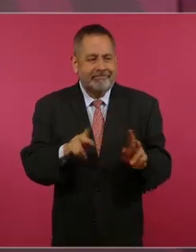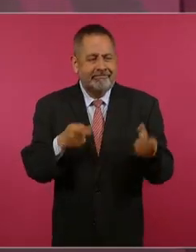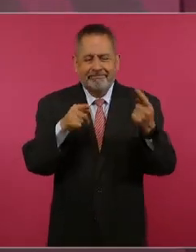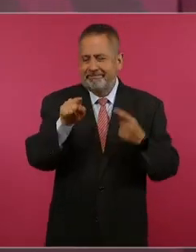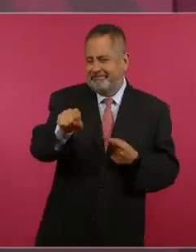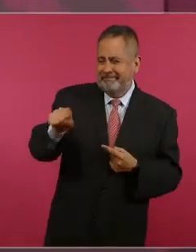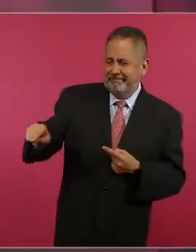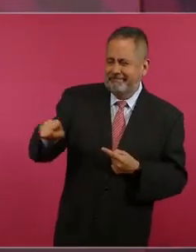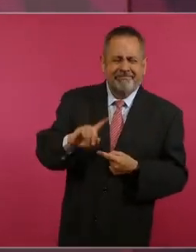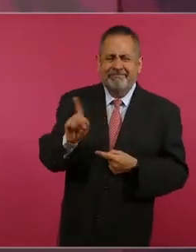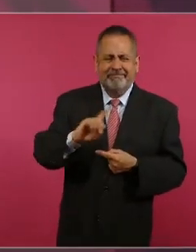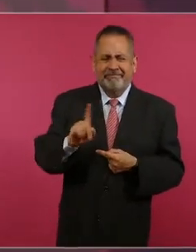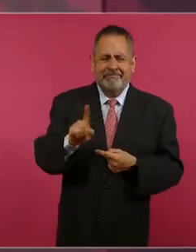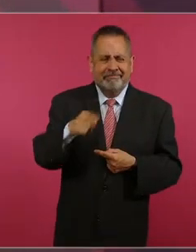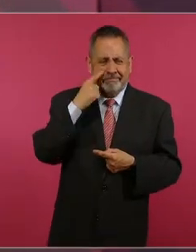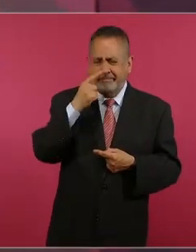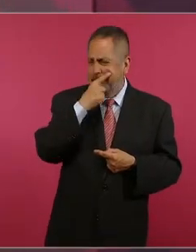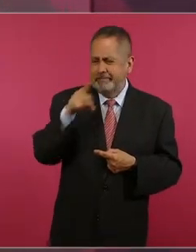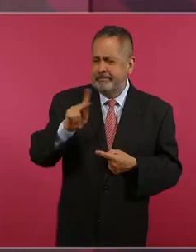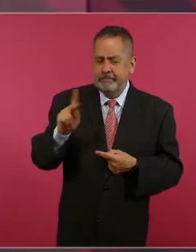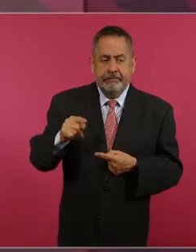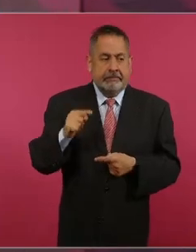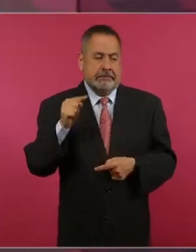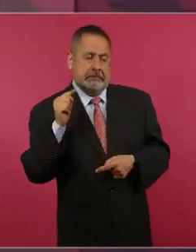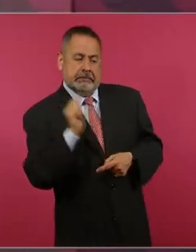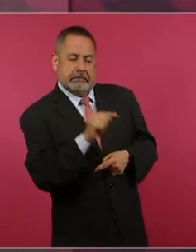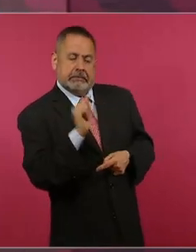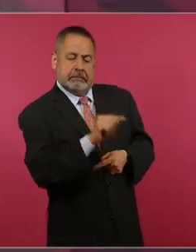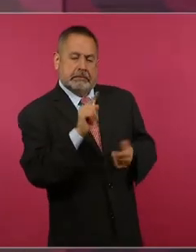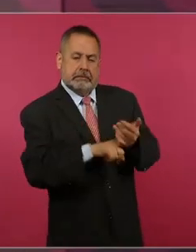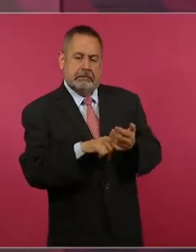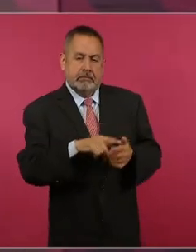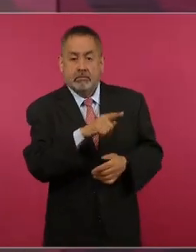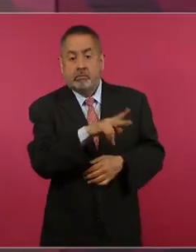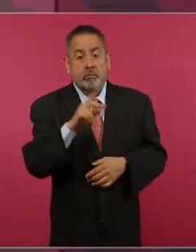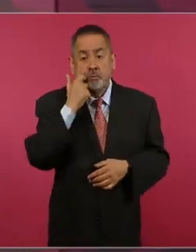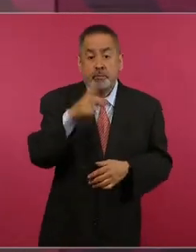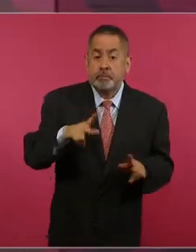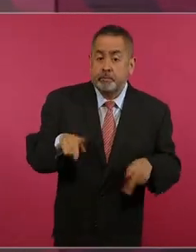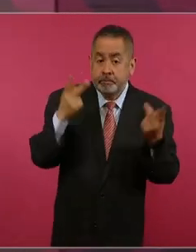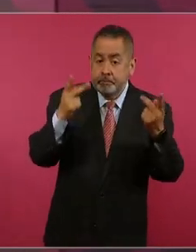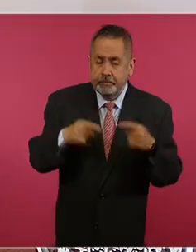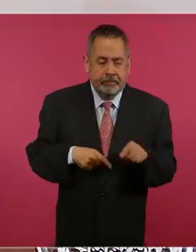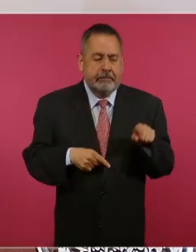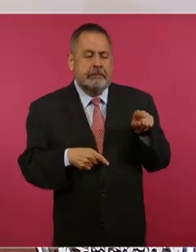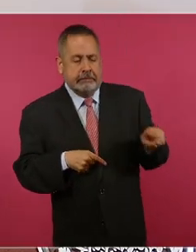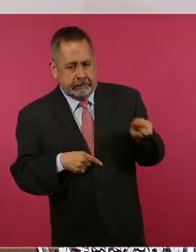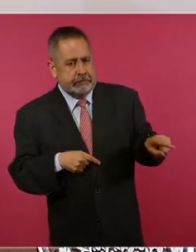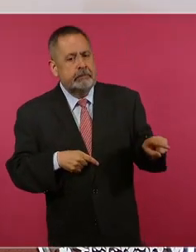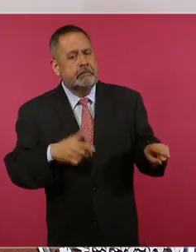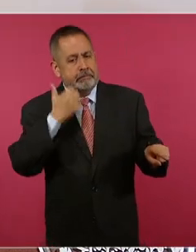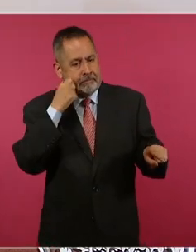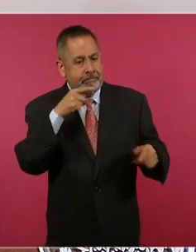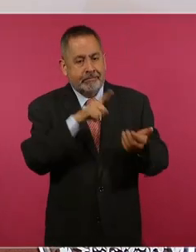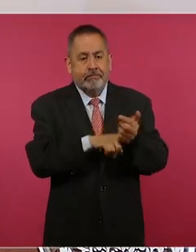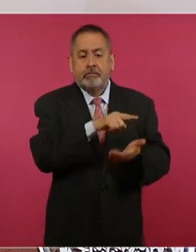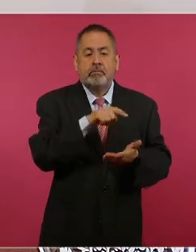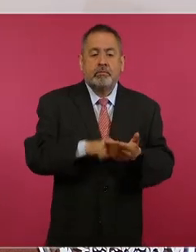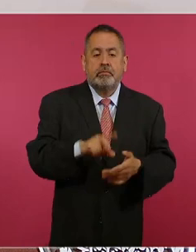venta, que la que nos importaba, que no querían vender, era la de Deer Park.